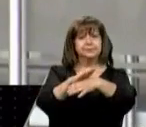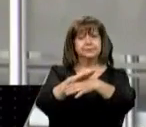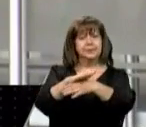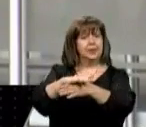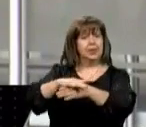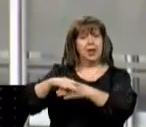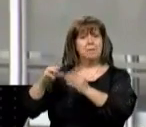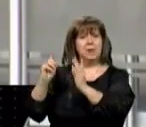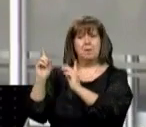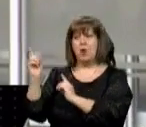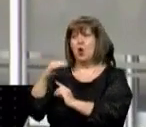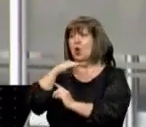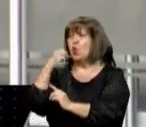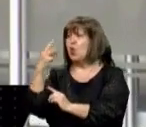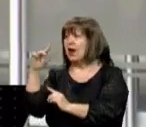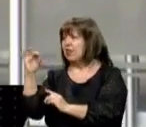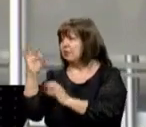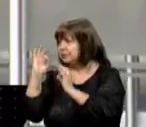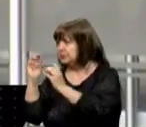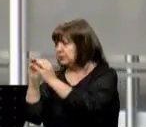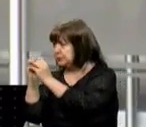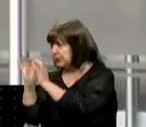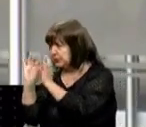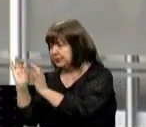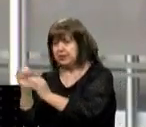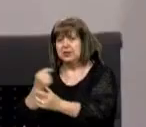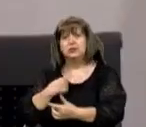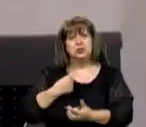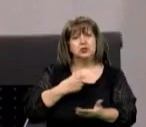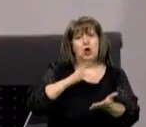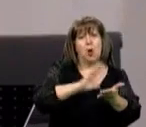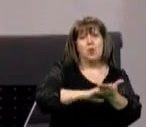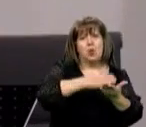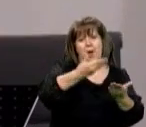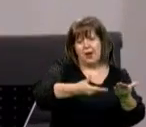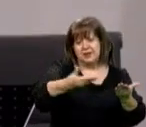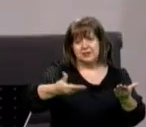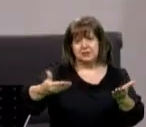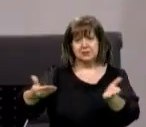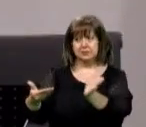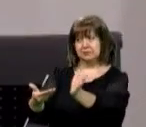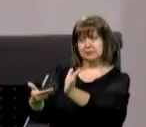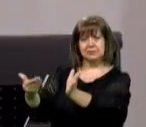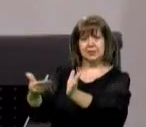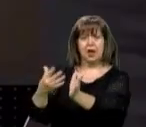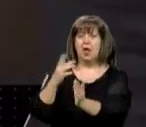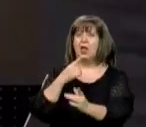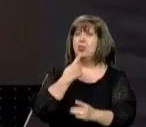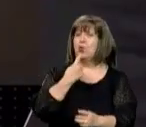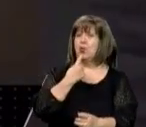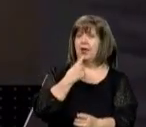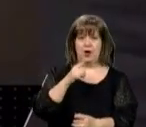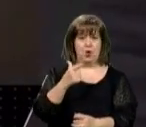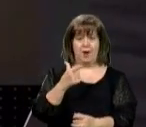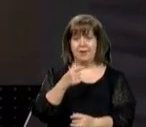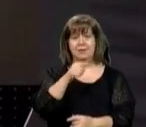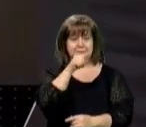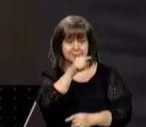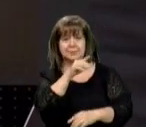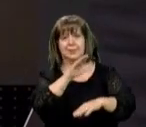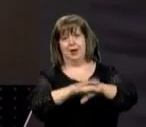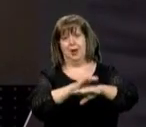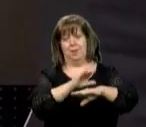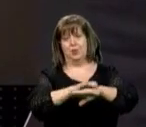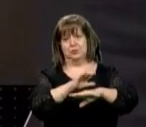decisión conforme las pruebas que se presentaron durante toda esta semana y que no había duda respecto a la autoría de Pinabaría. Creo que lo importante acá